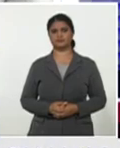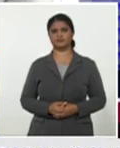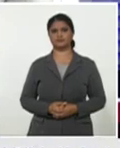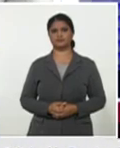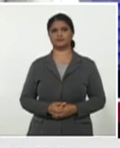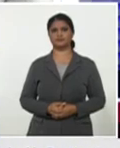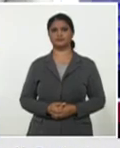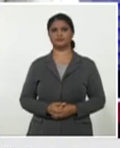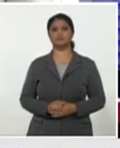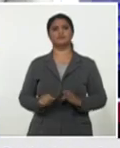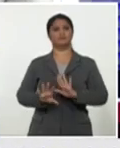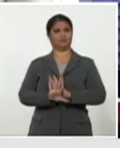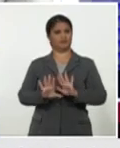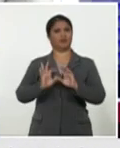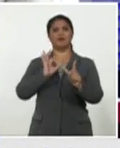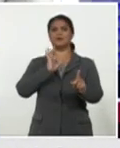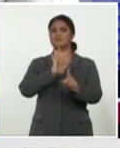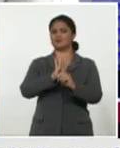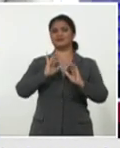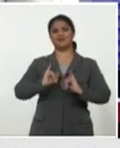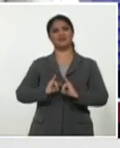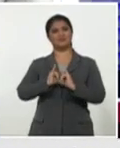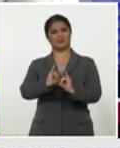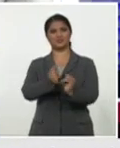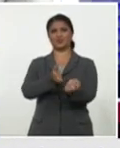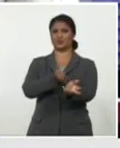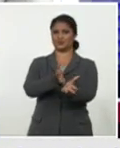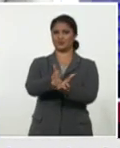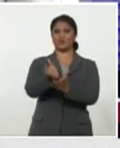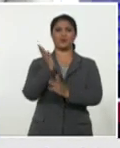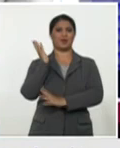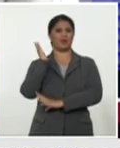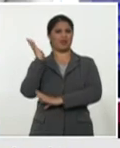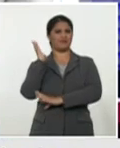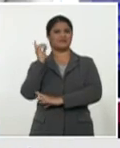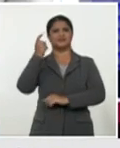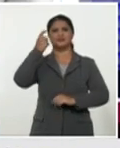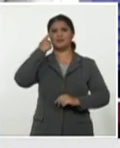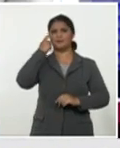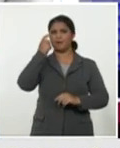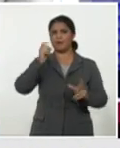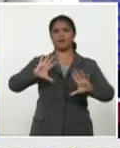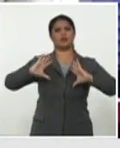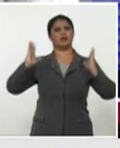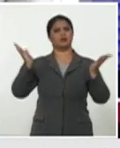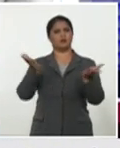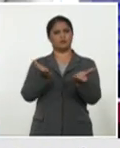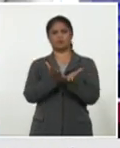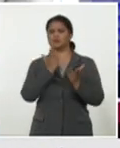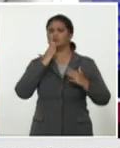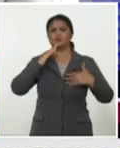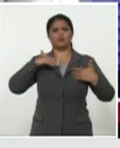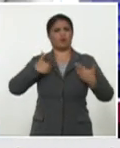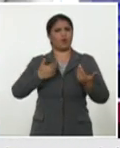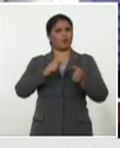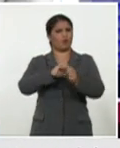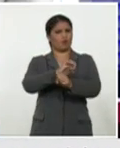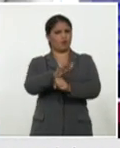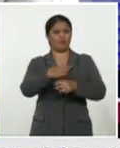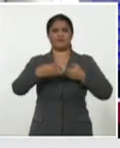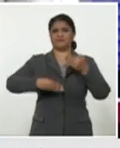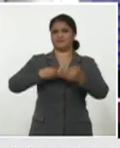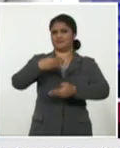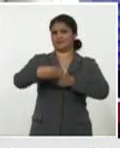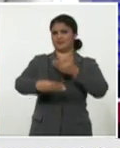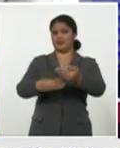Segundo momento en esta conferencia de prensa para el análisis de la situación internacional debido al impacto de la COVID-19.